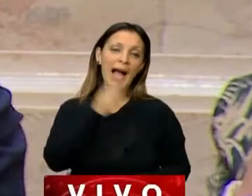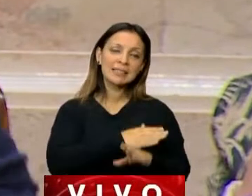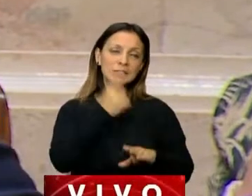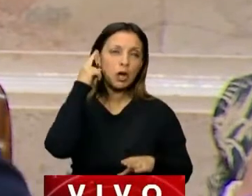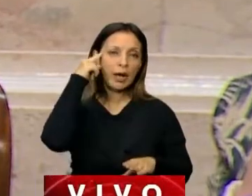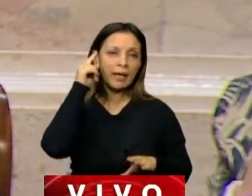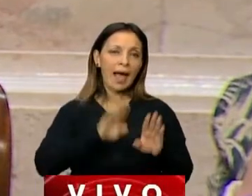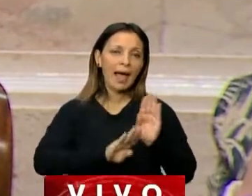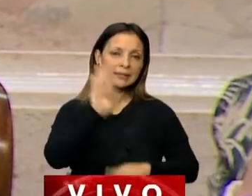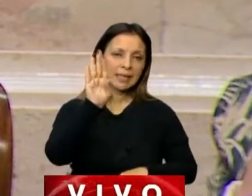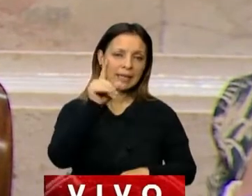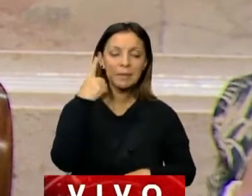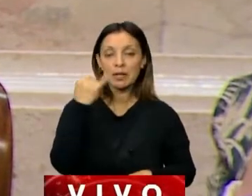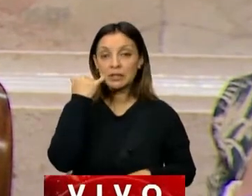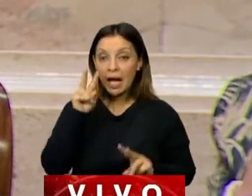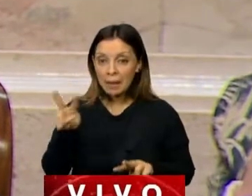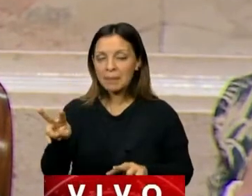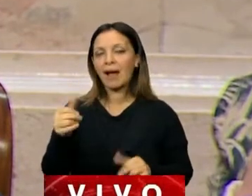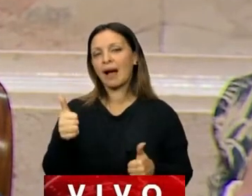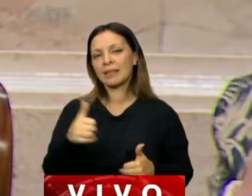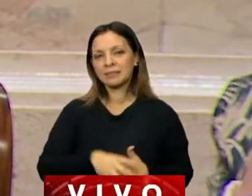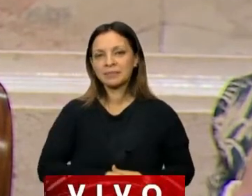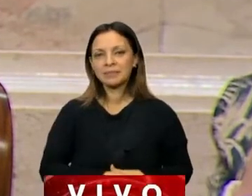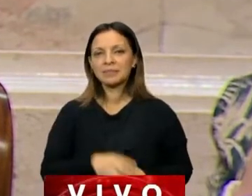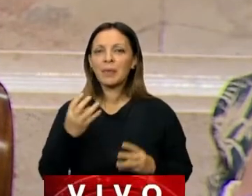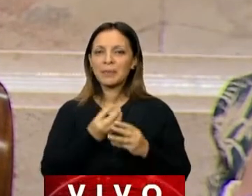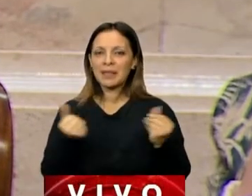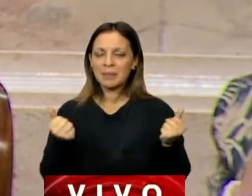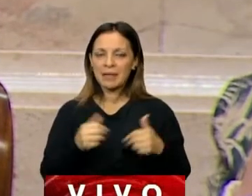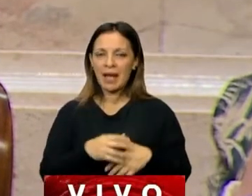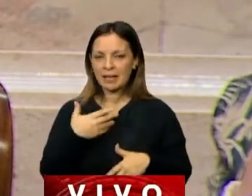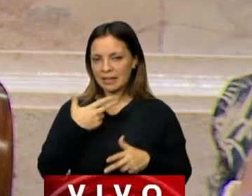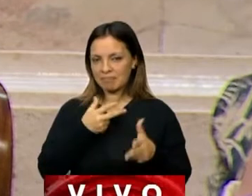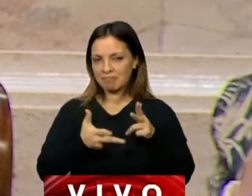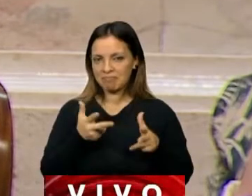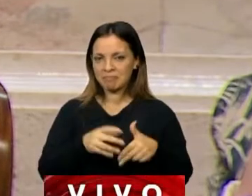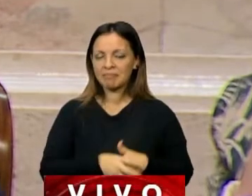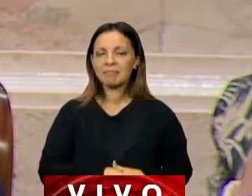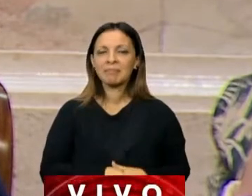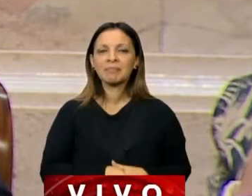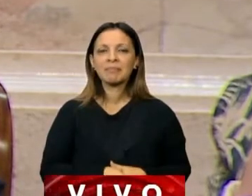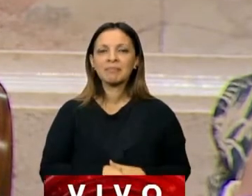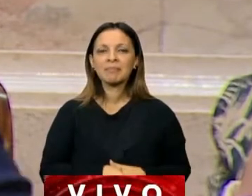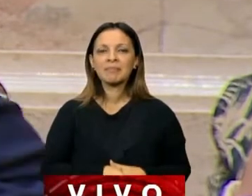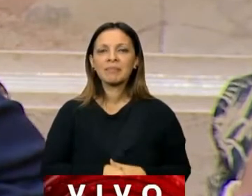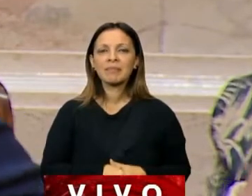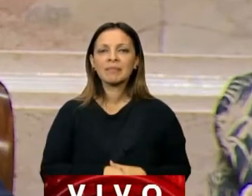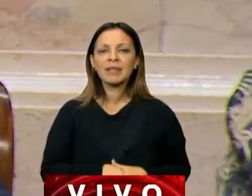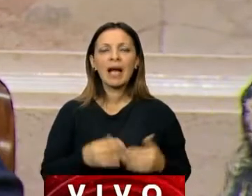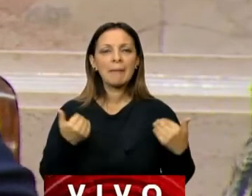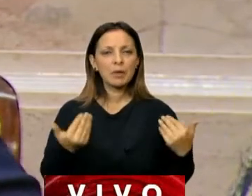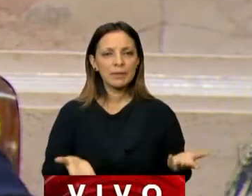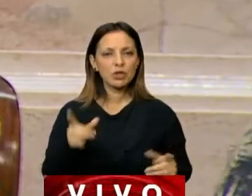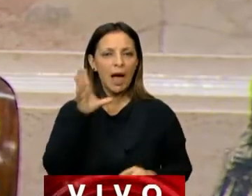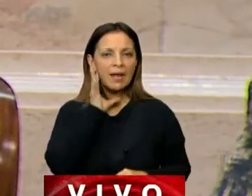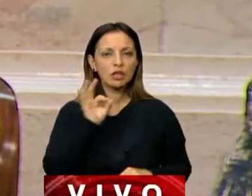dado que ya me encontró, voy a terminar con el uso de la palabra. Y voy a aprovechar algo